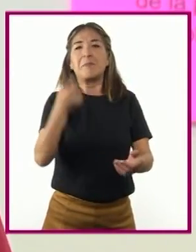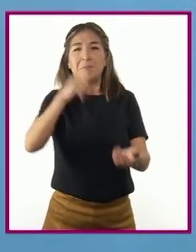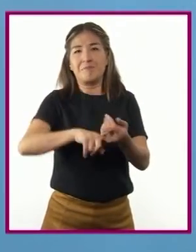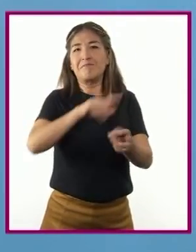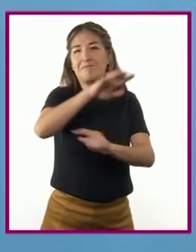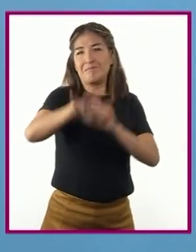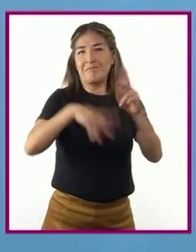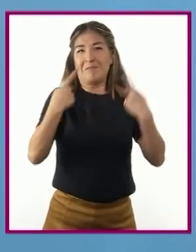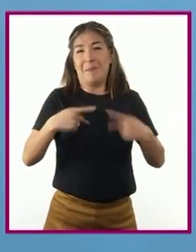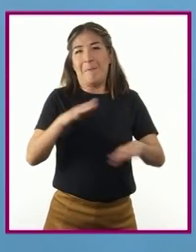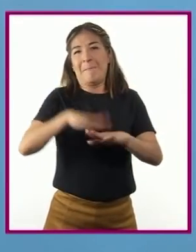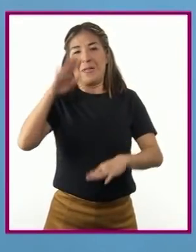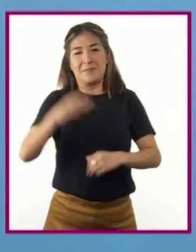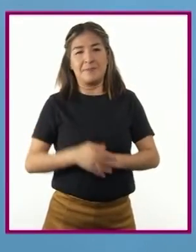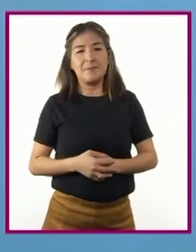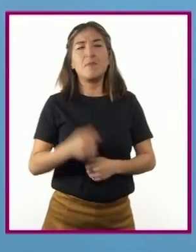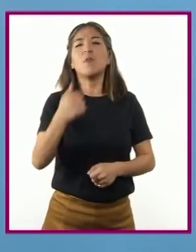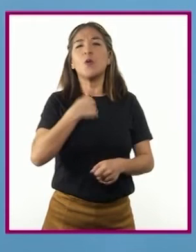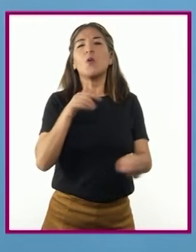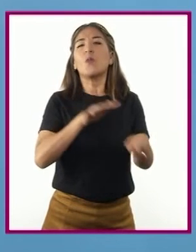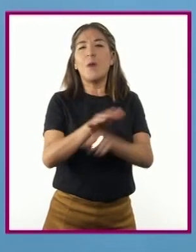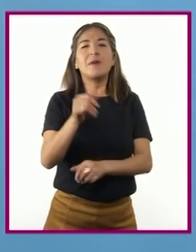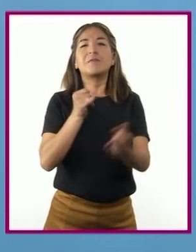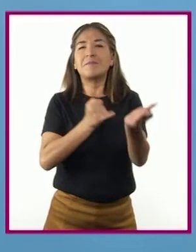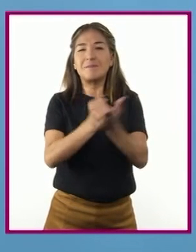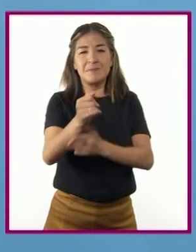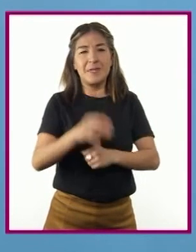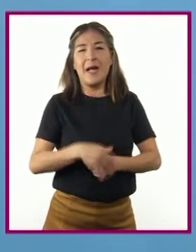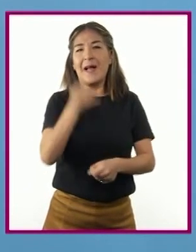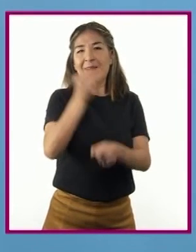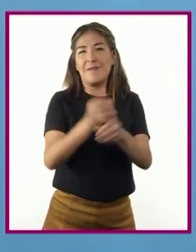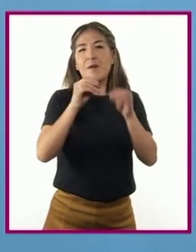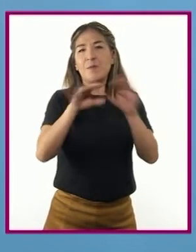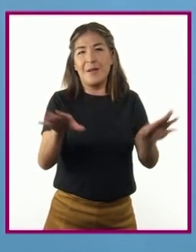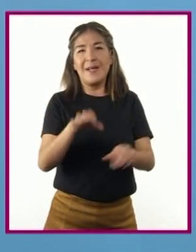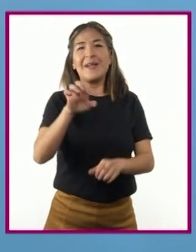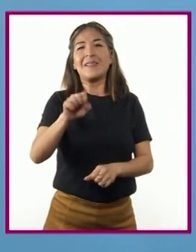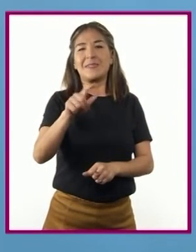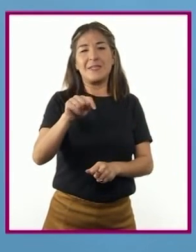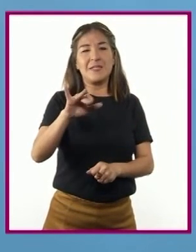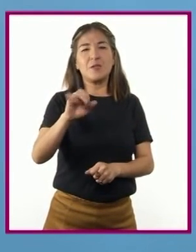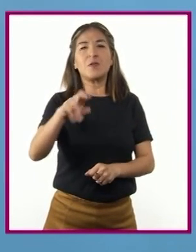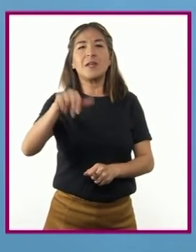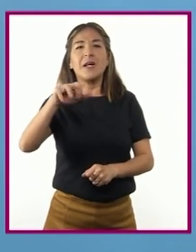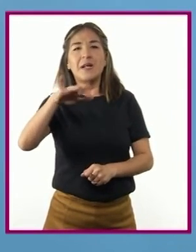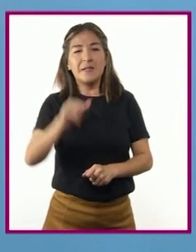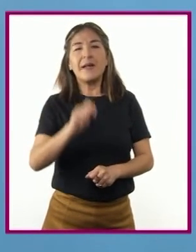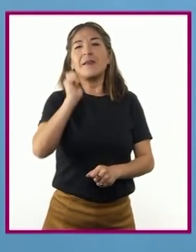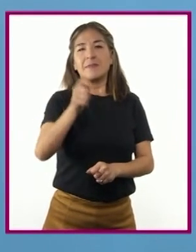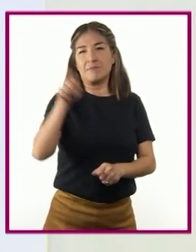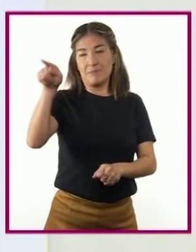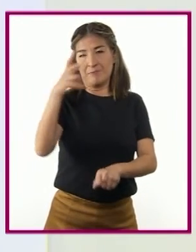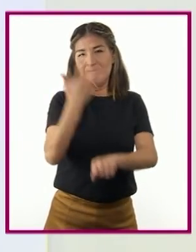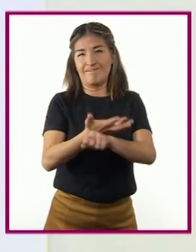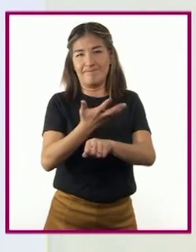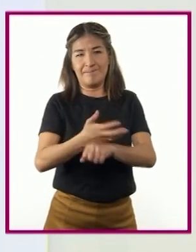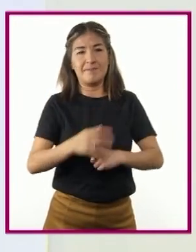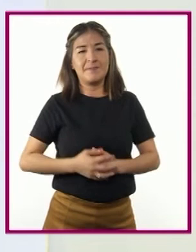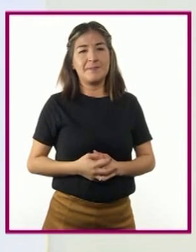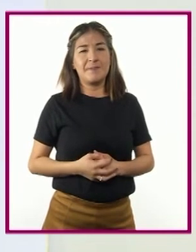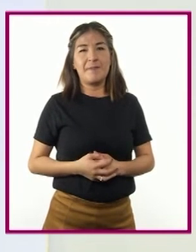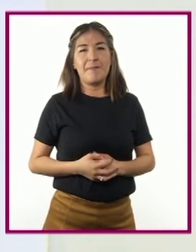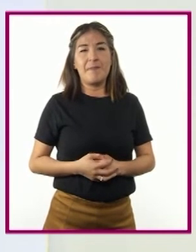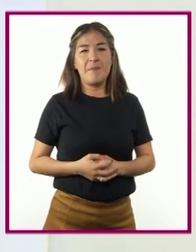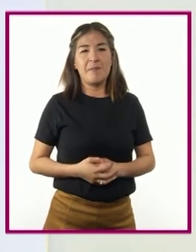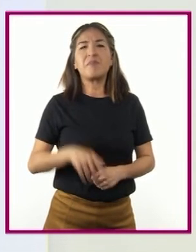mayor. Yo me decidí por la información de la gráfica estacionaria para el caso de Estados Unidos de América,